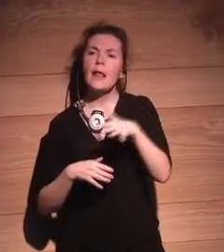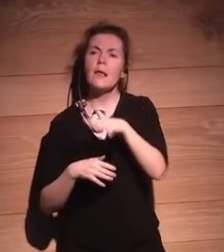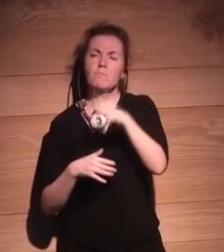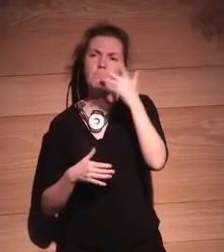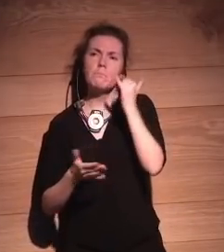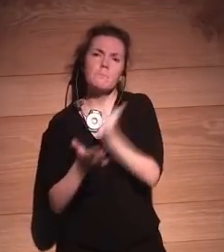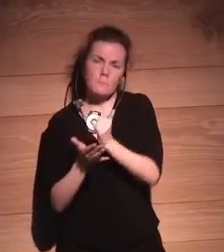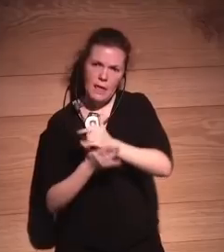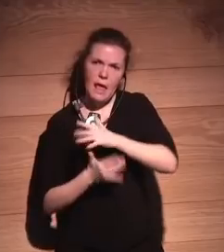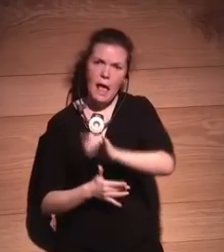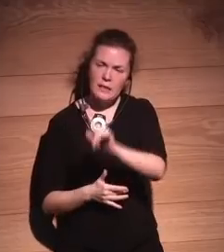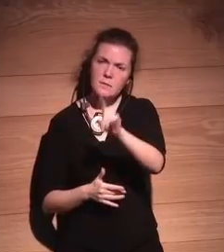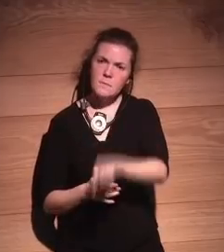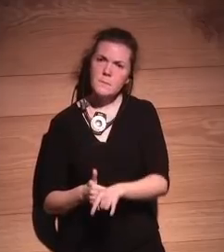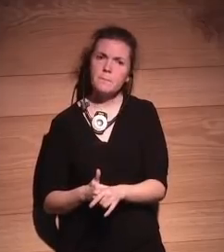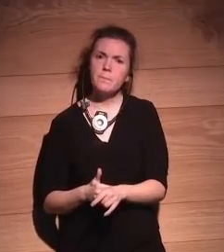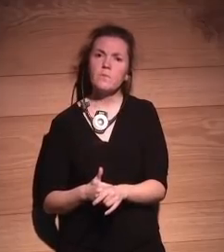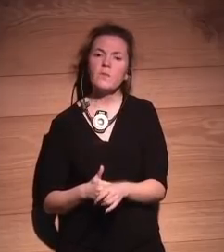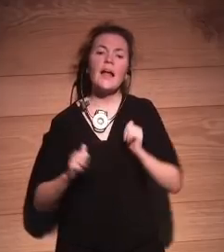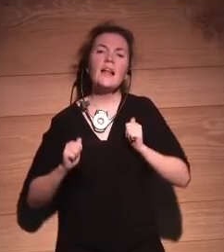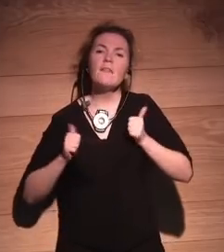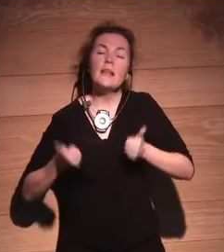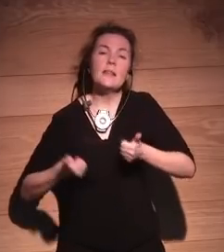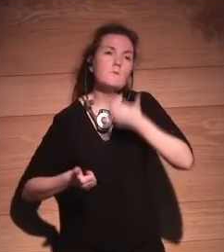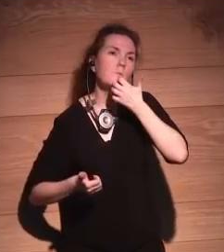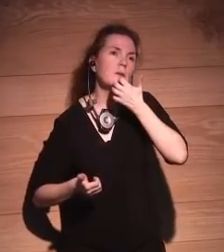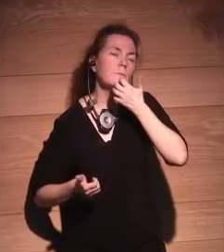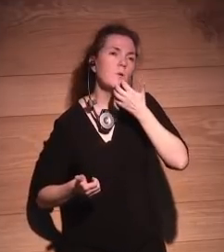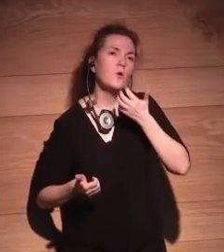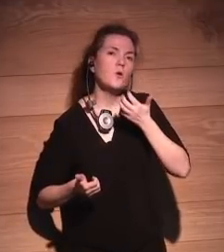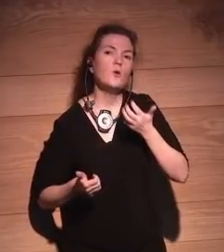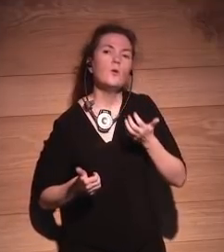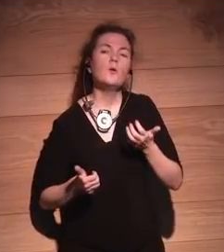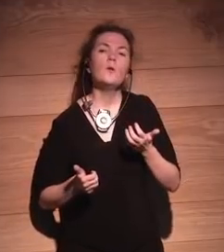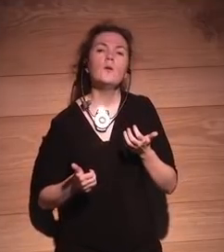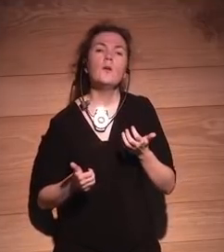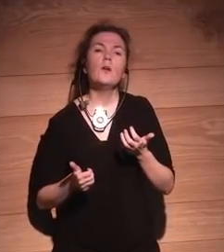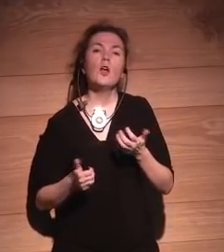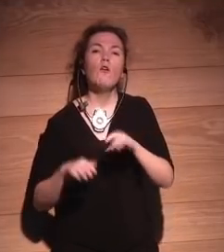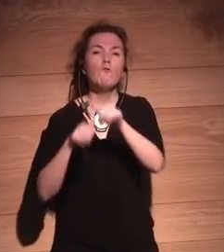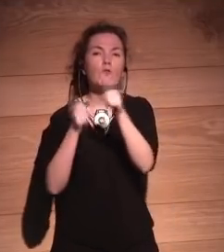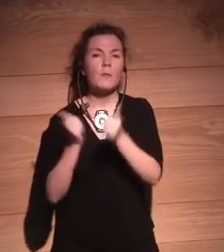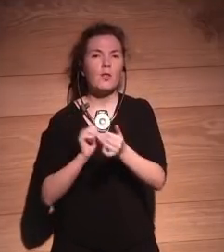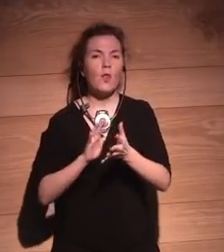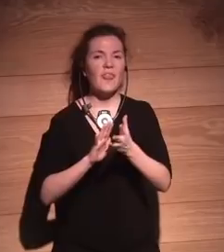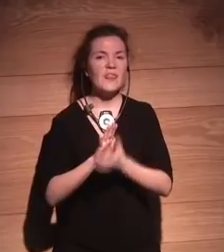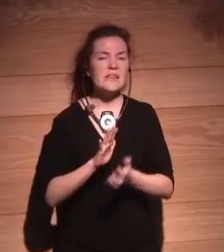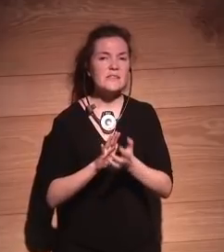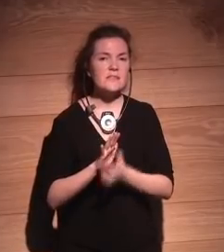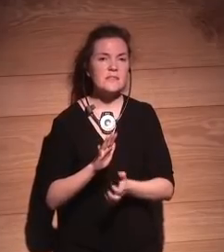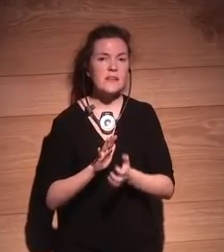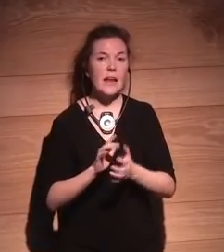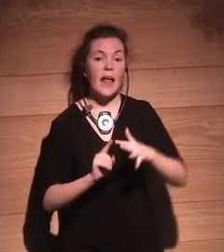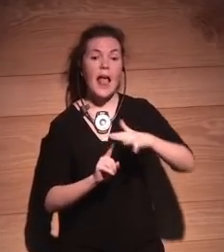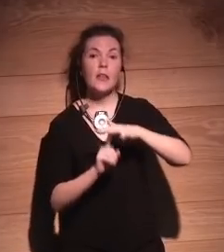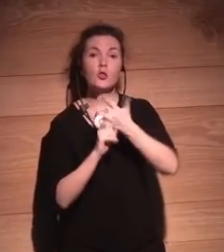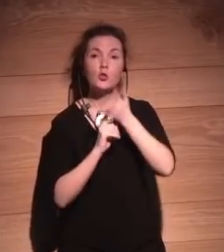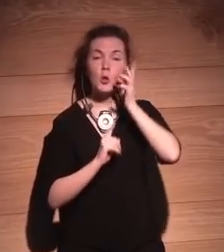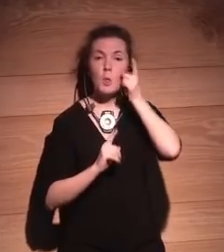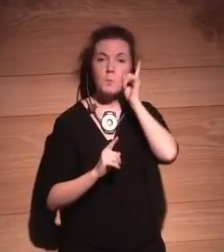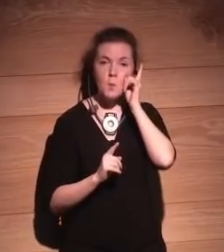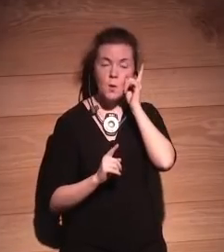experimentación, que iniciativas como, por ejemplo, los formatos de descarga en entornos